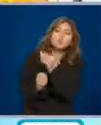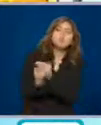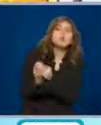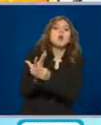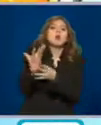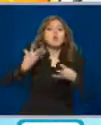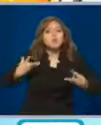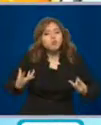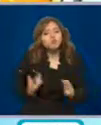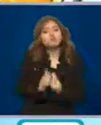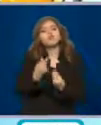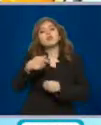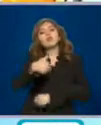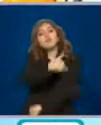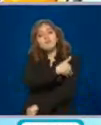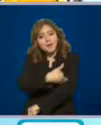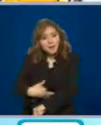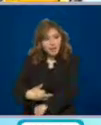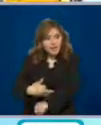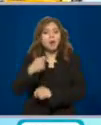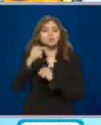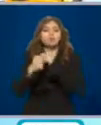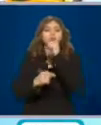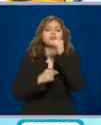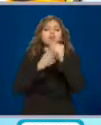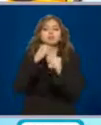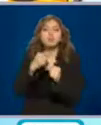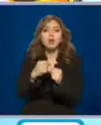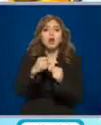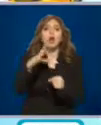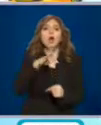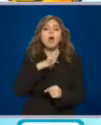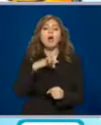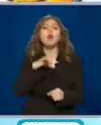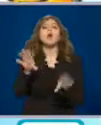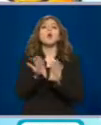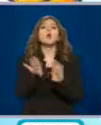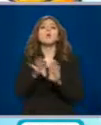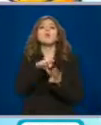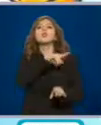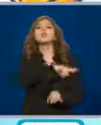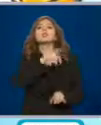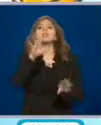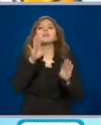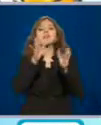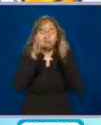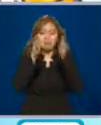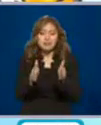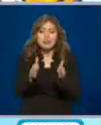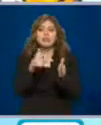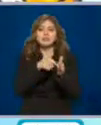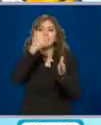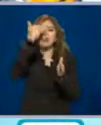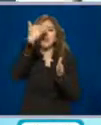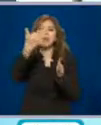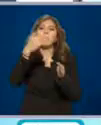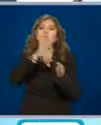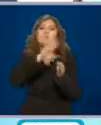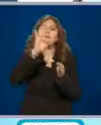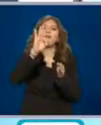a involucrarse también con la familia, viene una etapa de fantasía. ¿Cuál es la fantasía? Pues de alguna manera